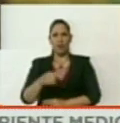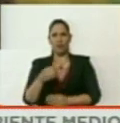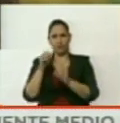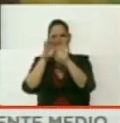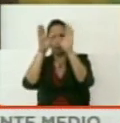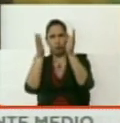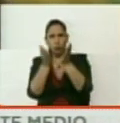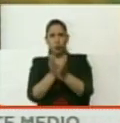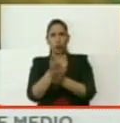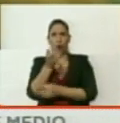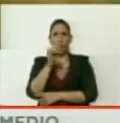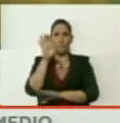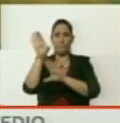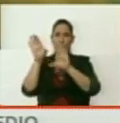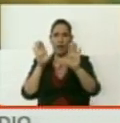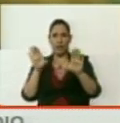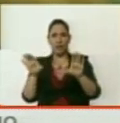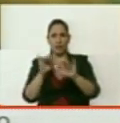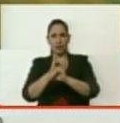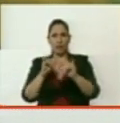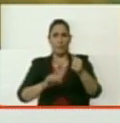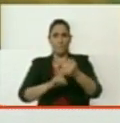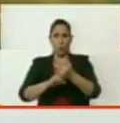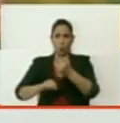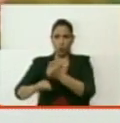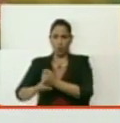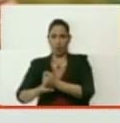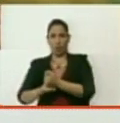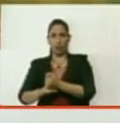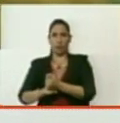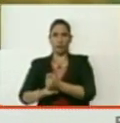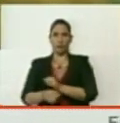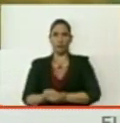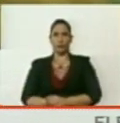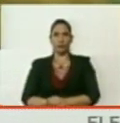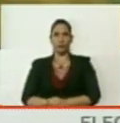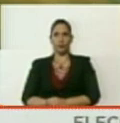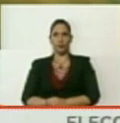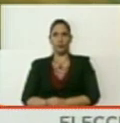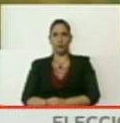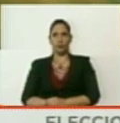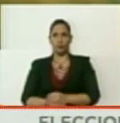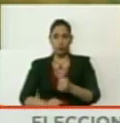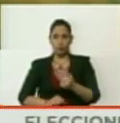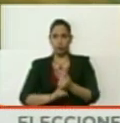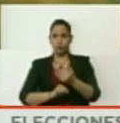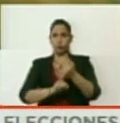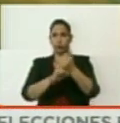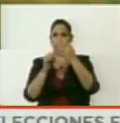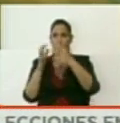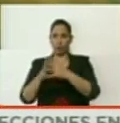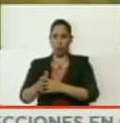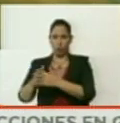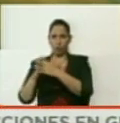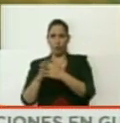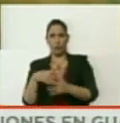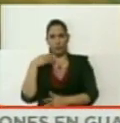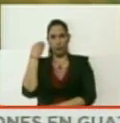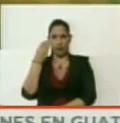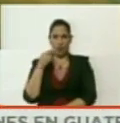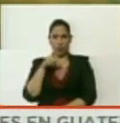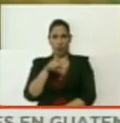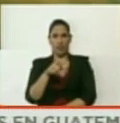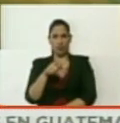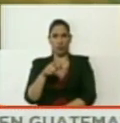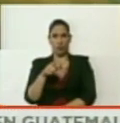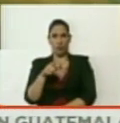países que le han apoyado en un principio porque fueron empujados por Estados Unidos, creyendo que esto era una carrera de